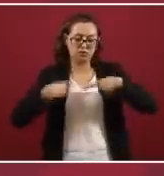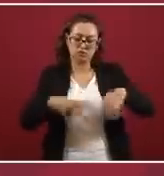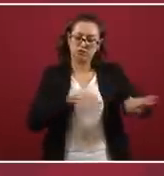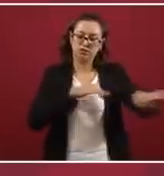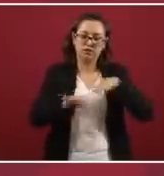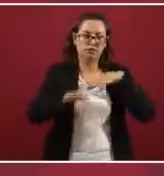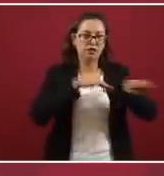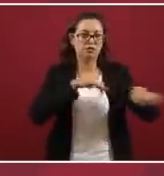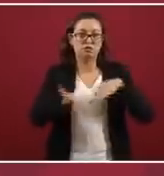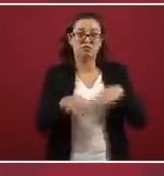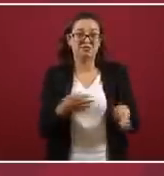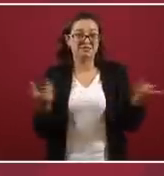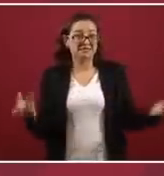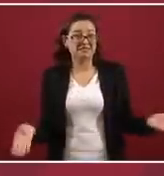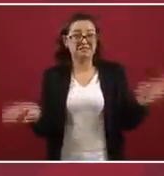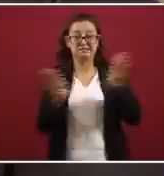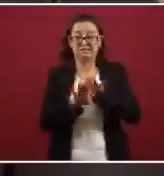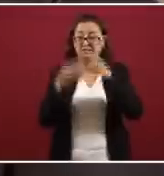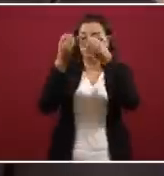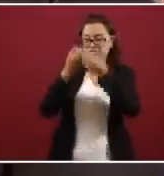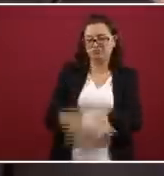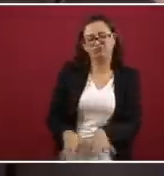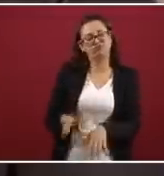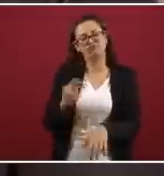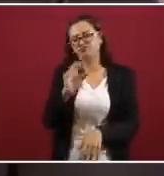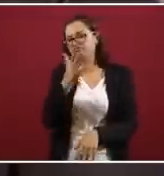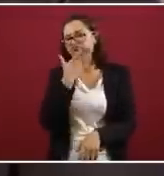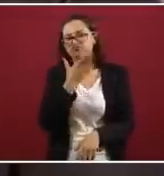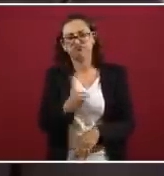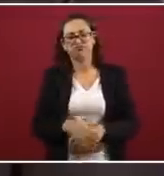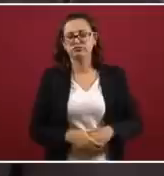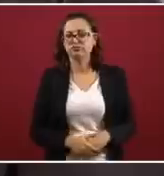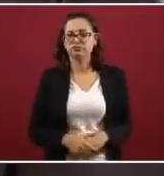cierre esa mina.